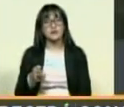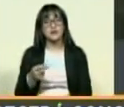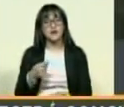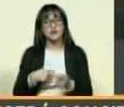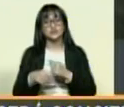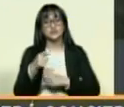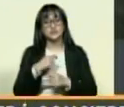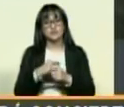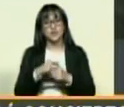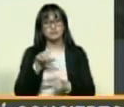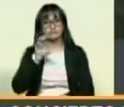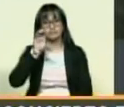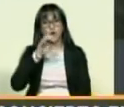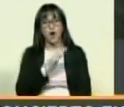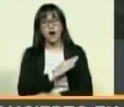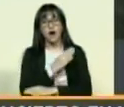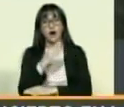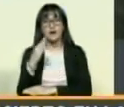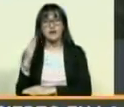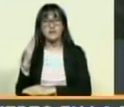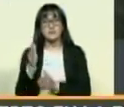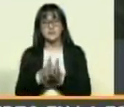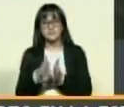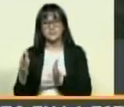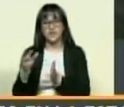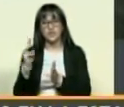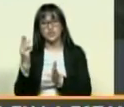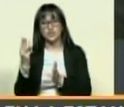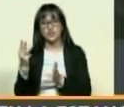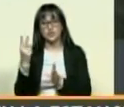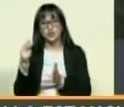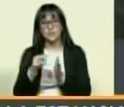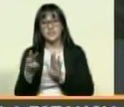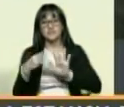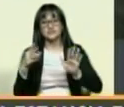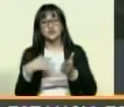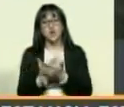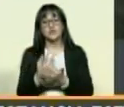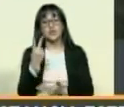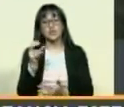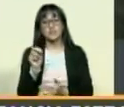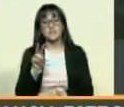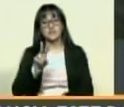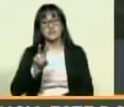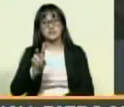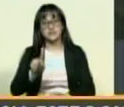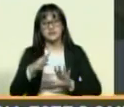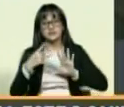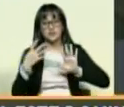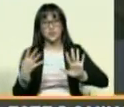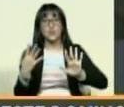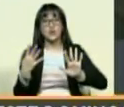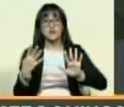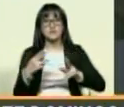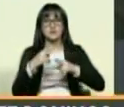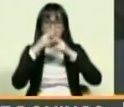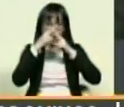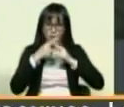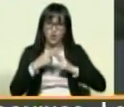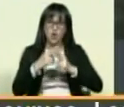de Estados del Caribe para el periodo 2018-2019. Será un gran honor para nuestro